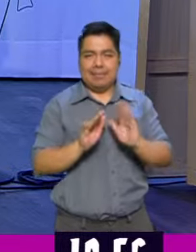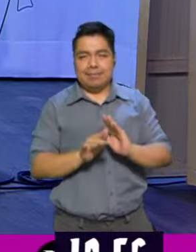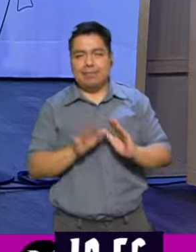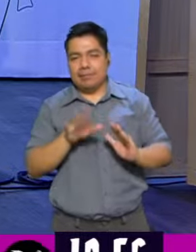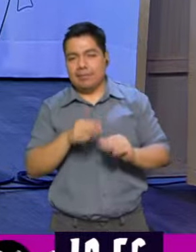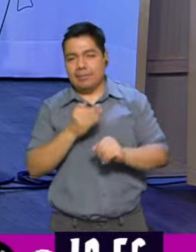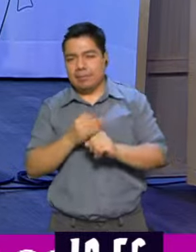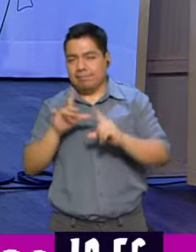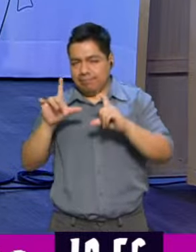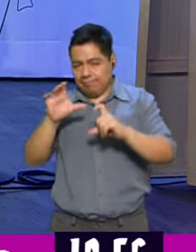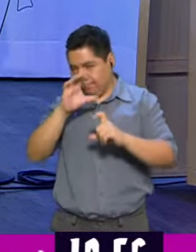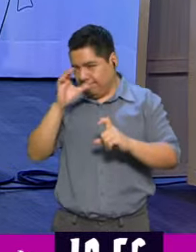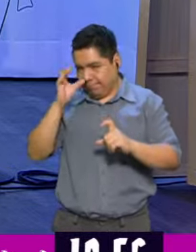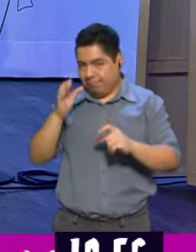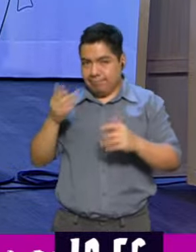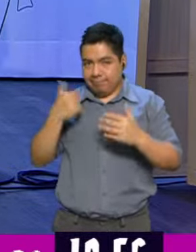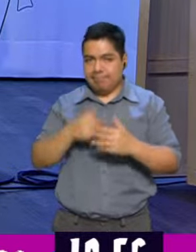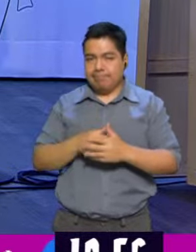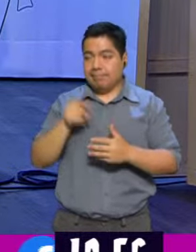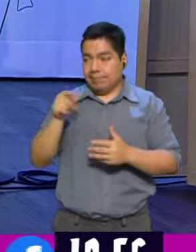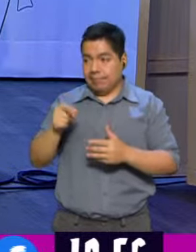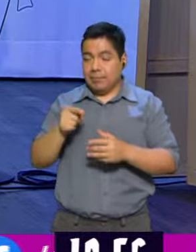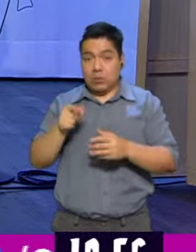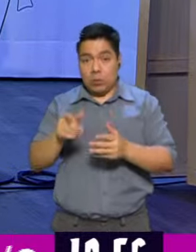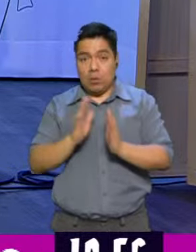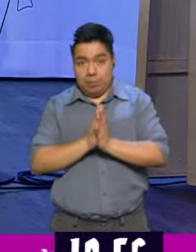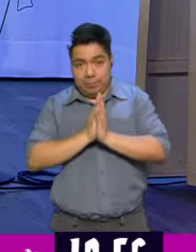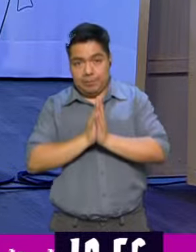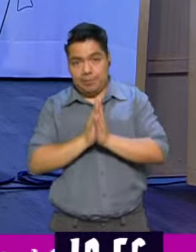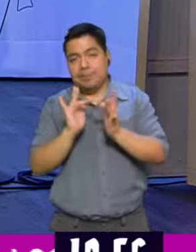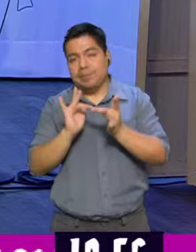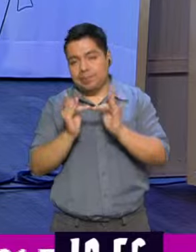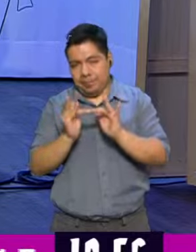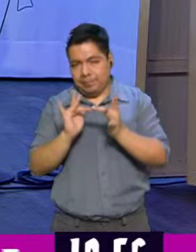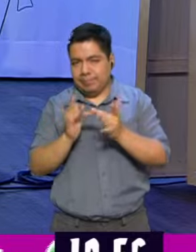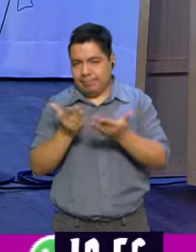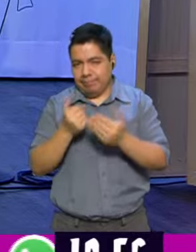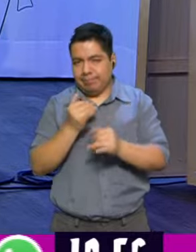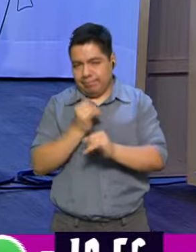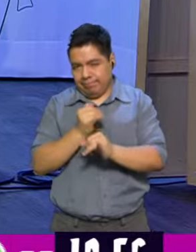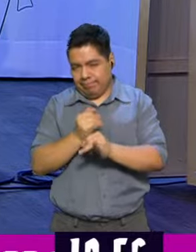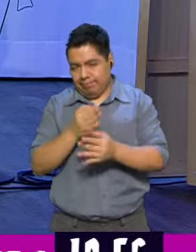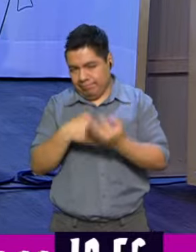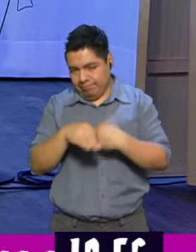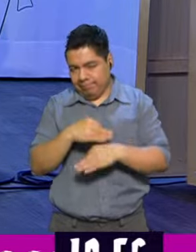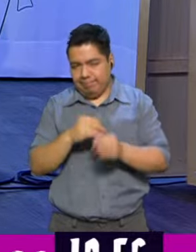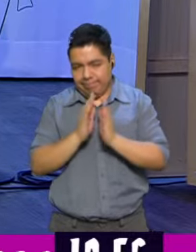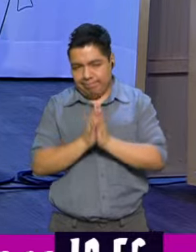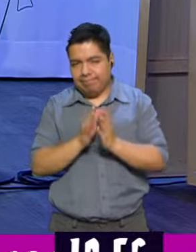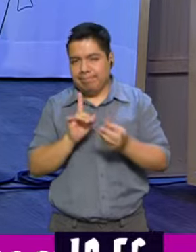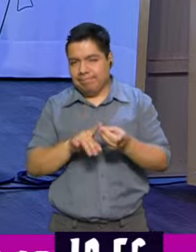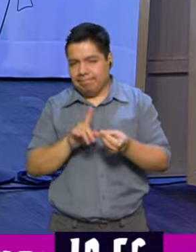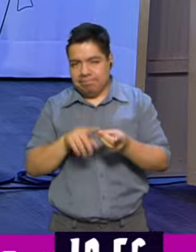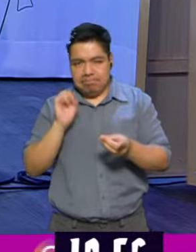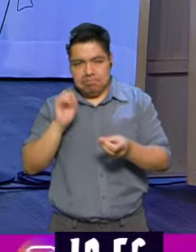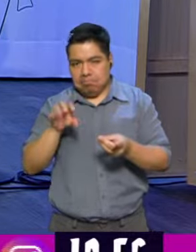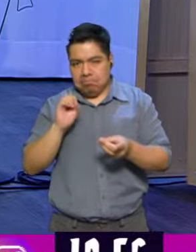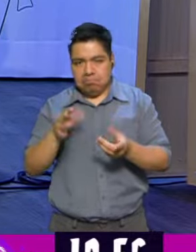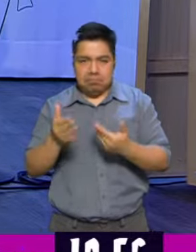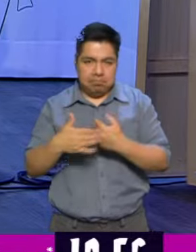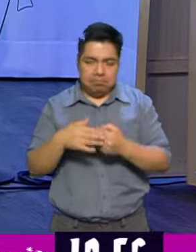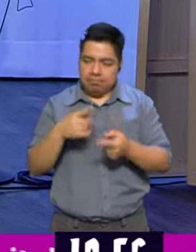vamos a tomar la foto. Ah, ahí sí, claro. En lo que nos dices redes sociales, en dónde te claro vas a presentar. Claro que sí.